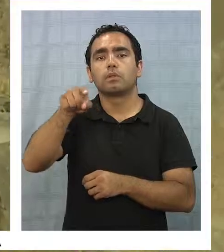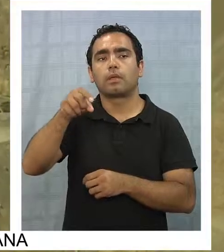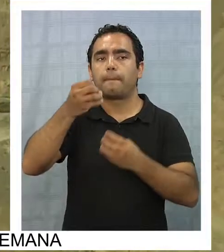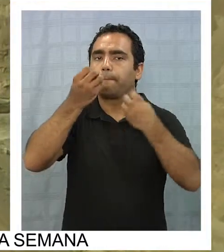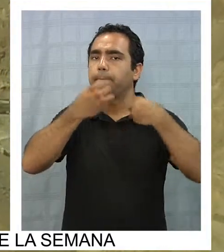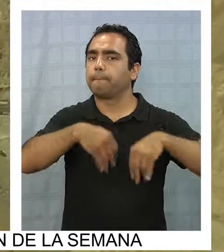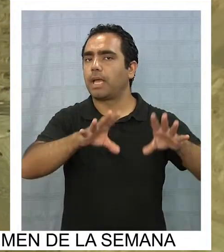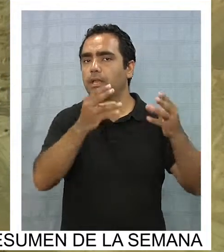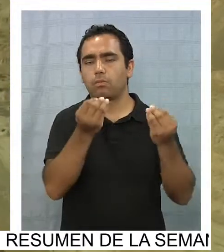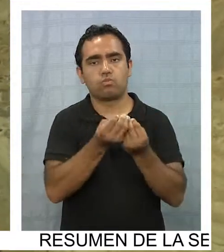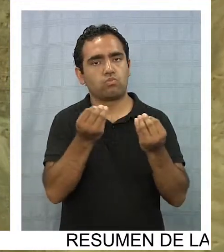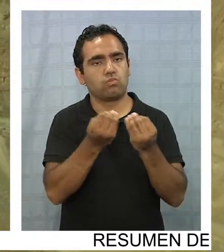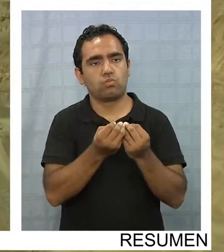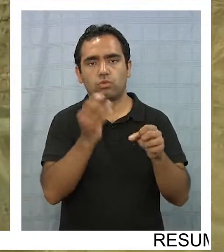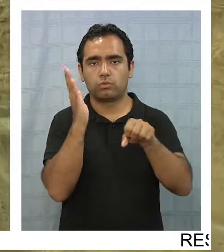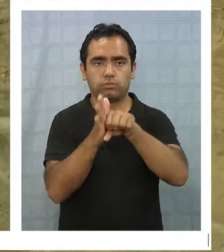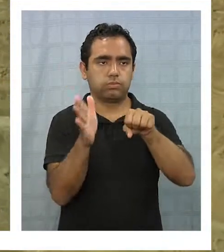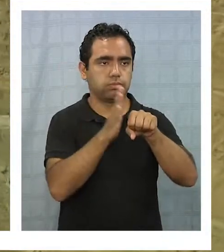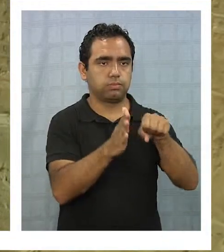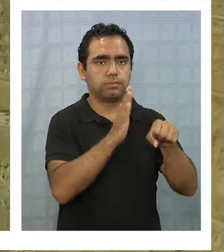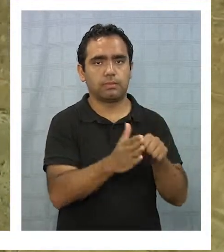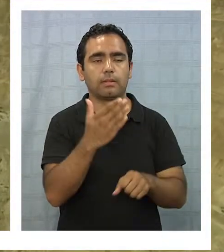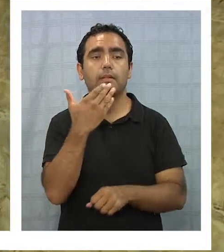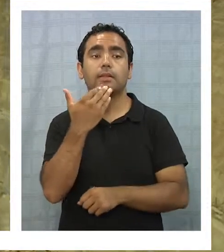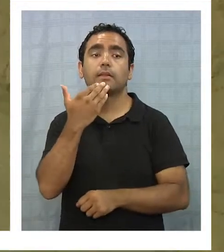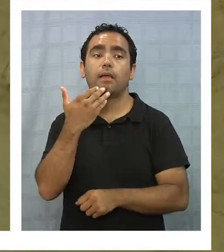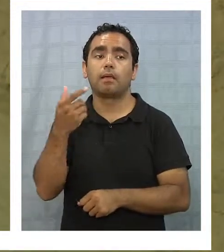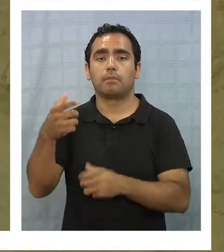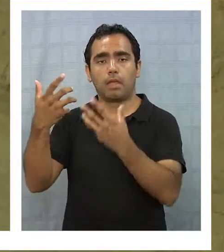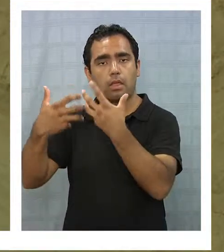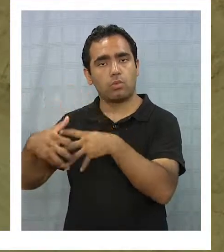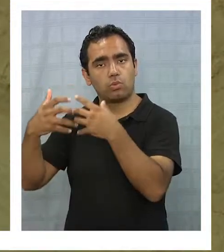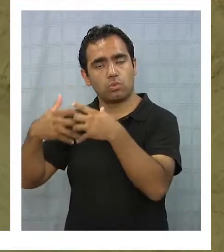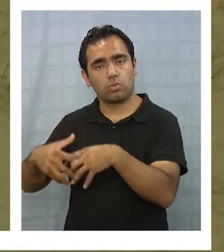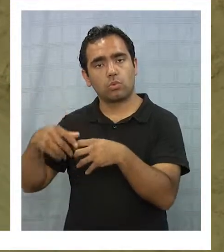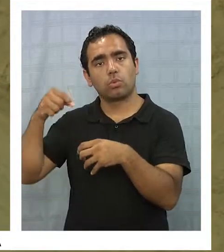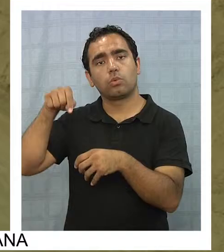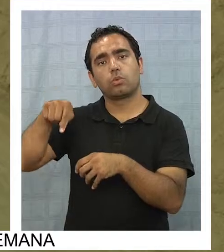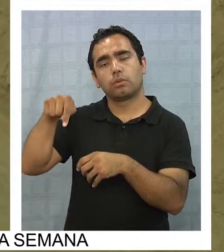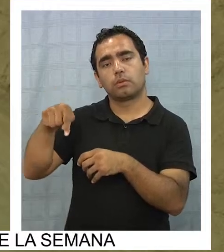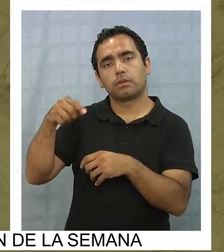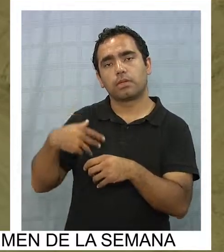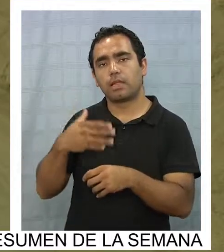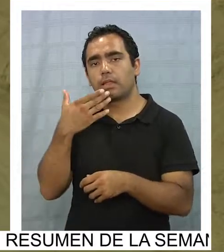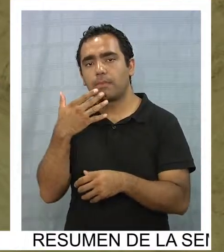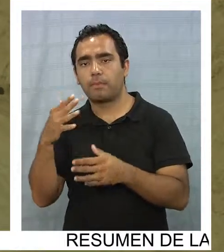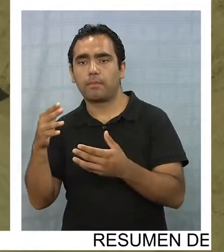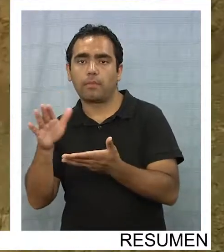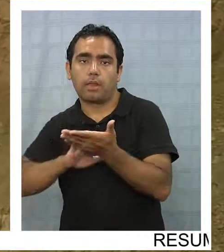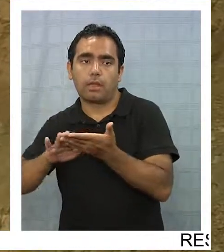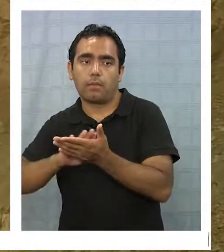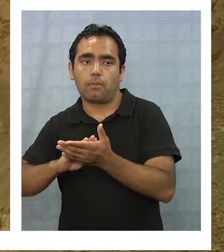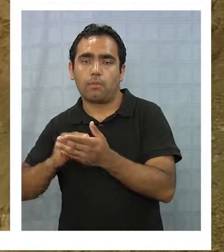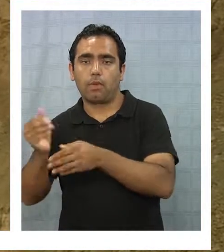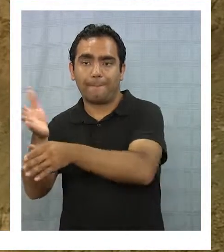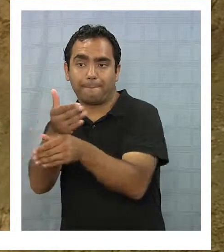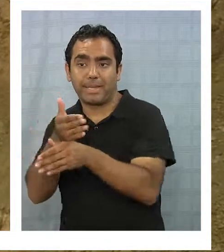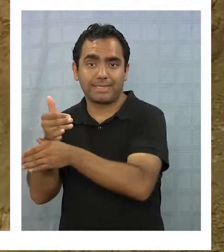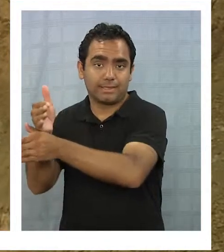empleo, junto con las industrias manufactureras, que son en este caso las pesqueras. Regionales,